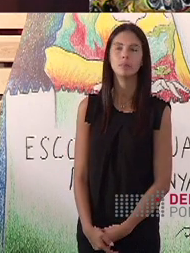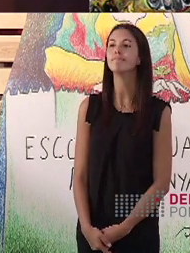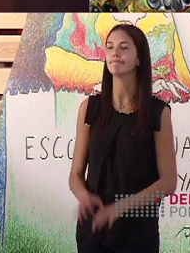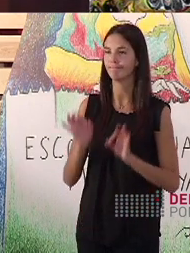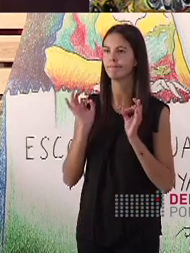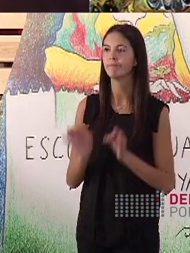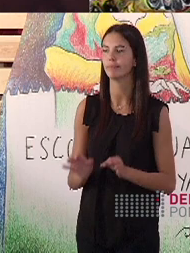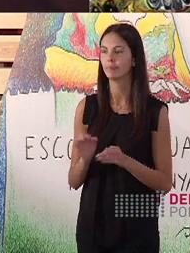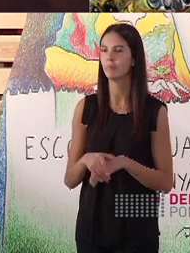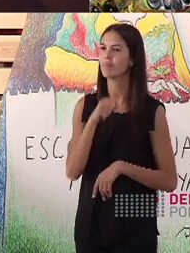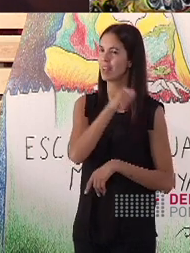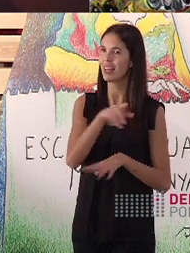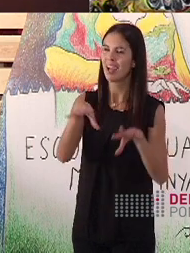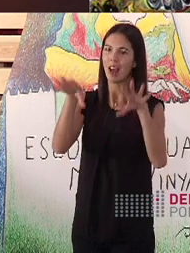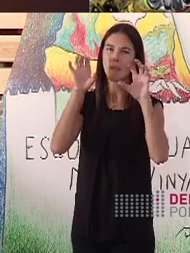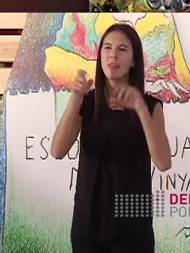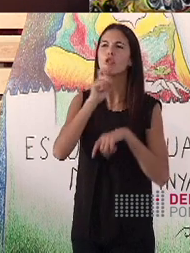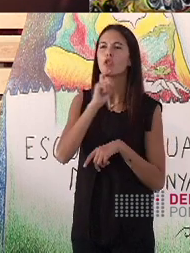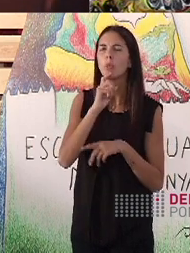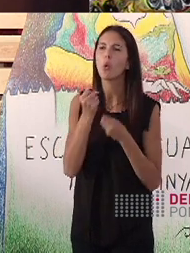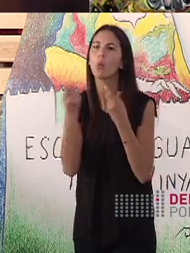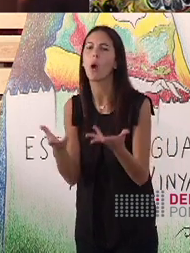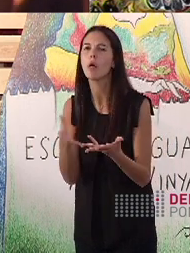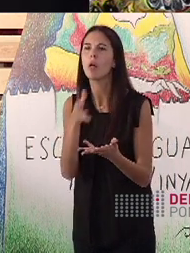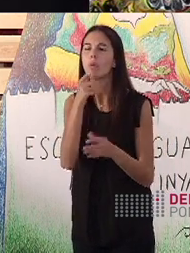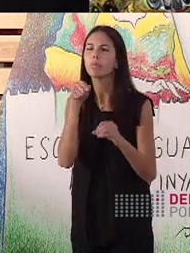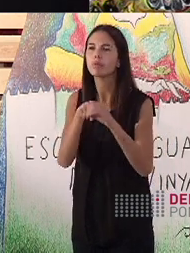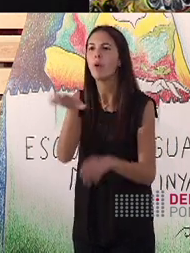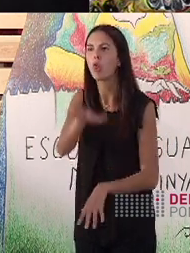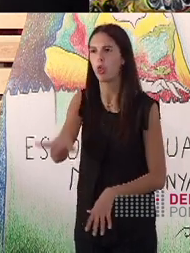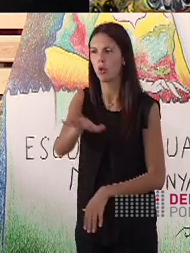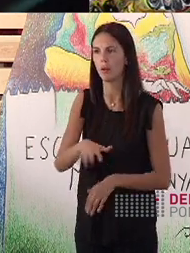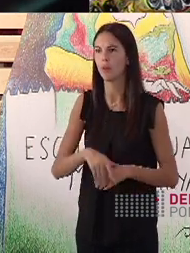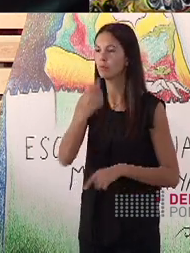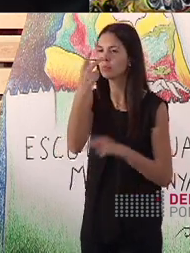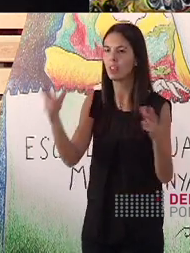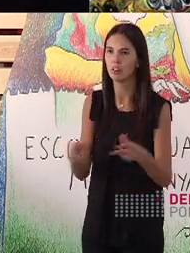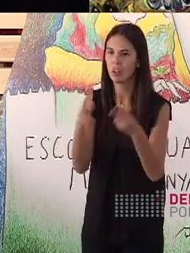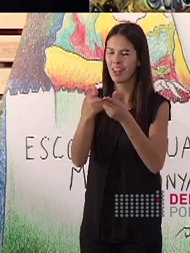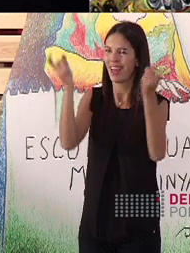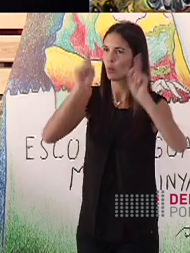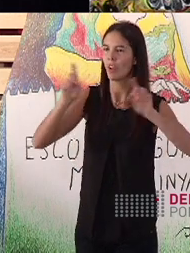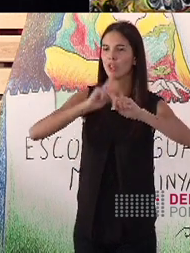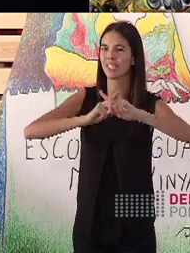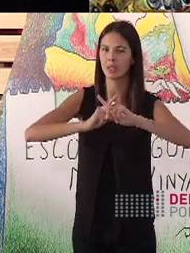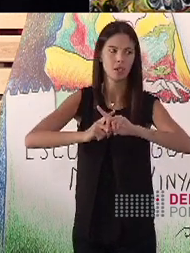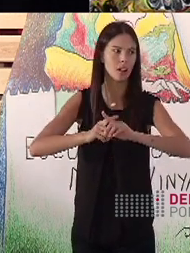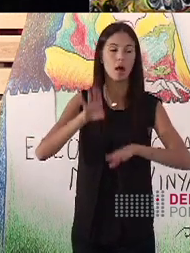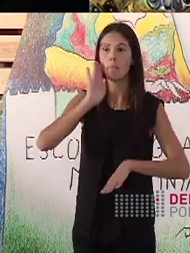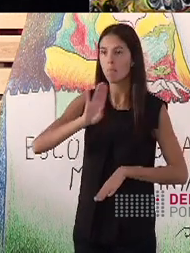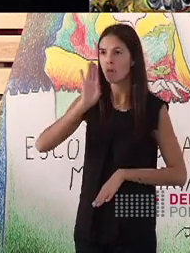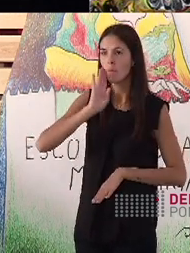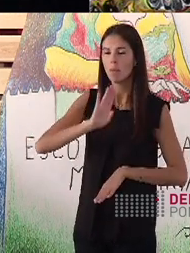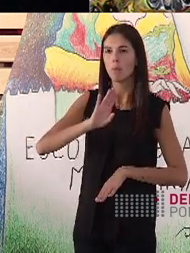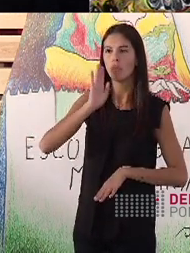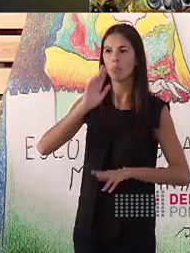Exacto. De ellos has aprendido cómo, cuándo y por dónde meterla. En una sociedad sin educación sexual, el porno